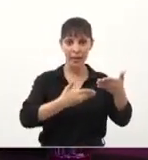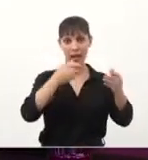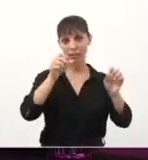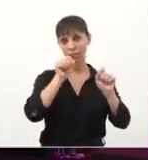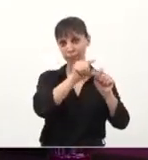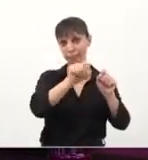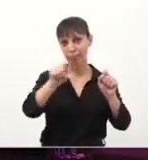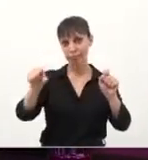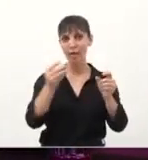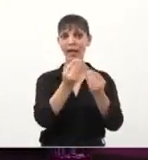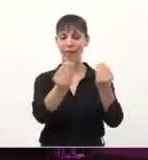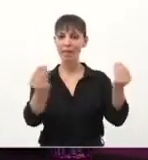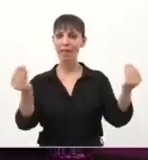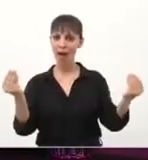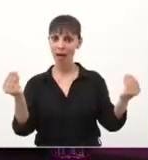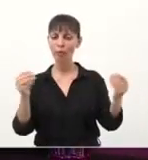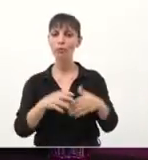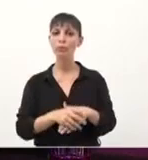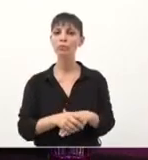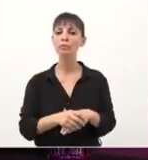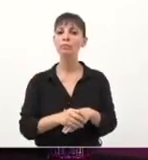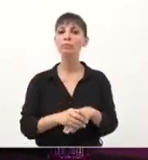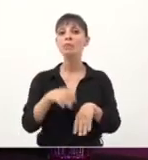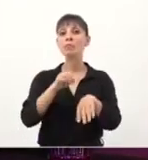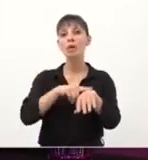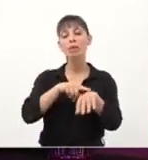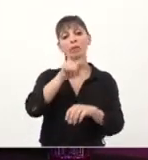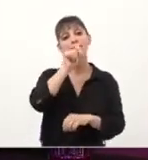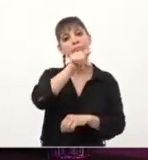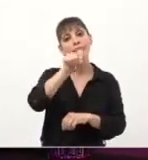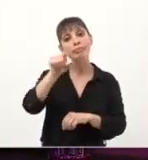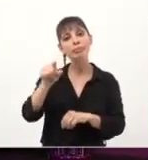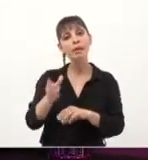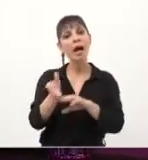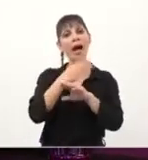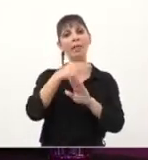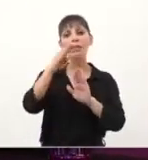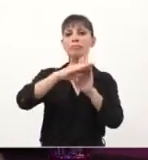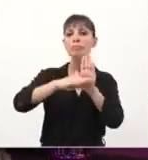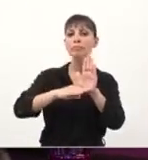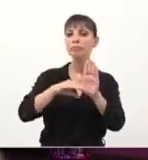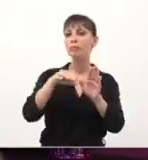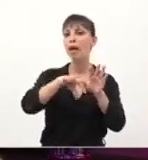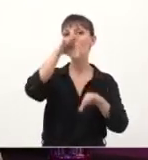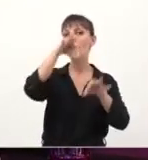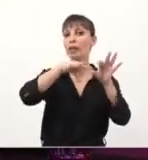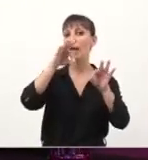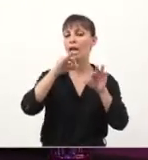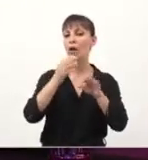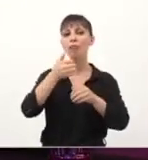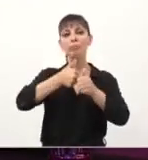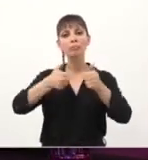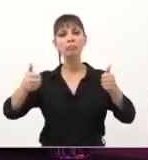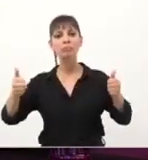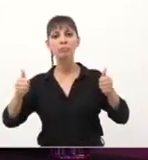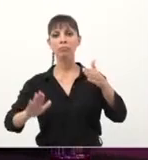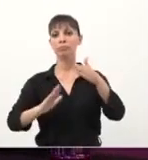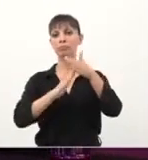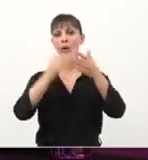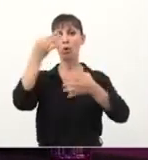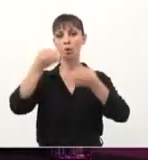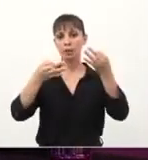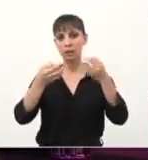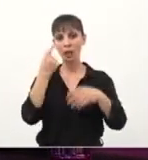candidatos, los momentos de cada uno han sido sorteados, fueron supervisados por el Tribunal Superior